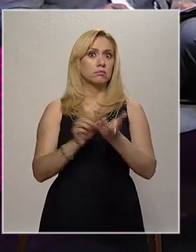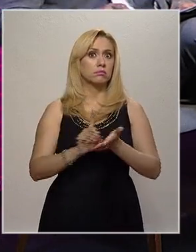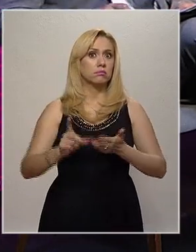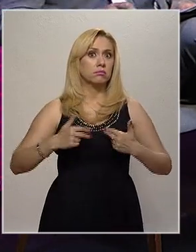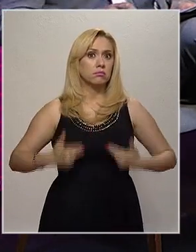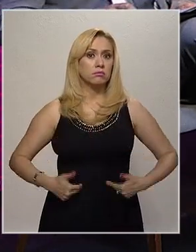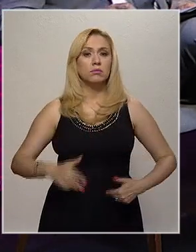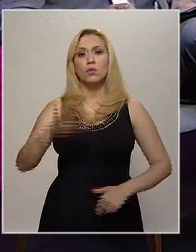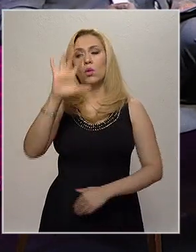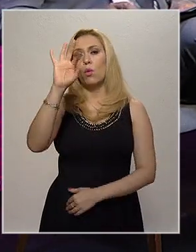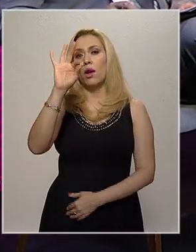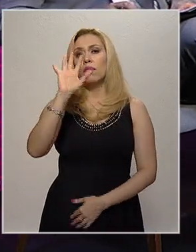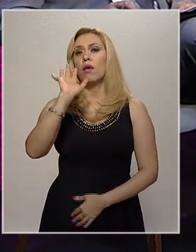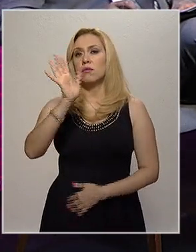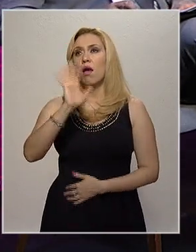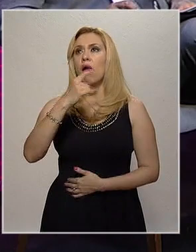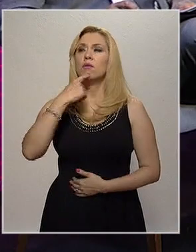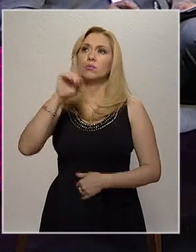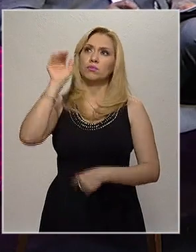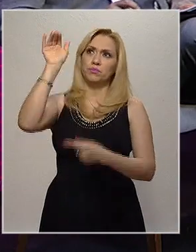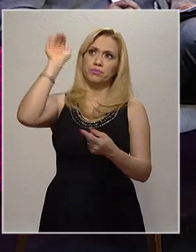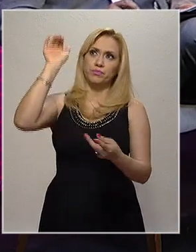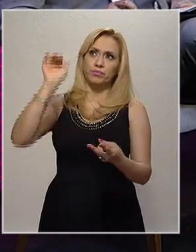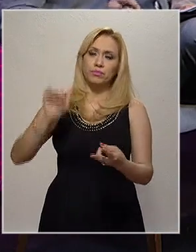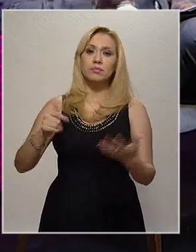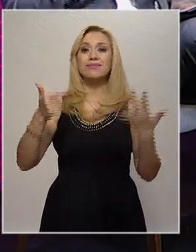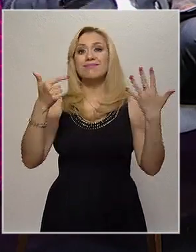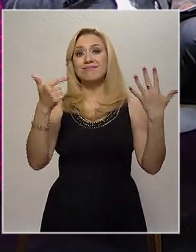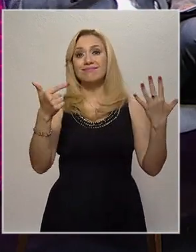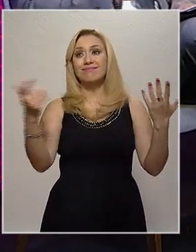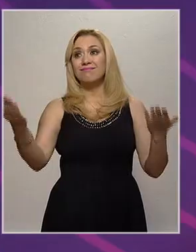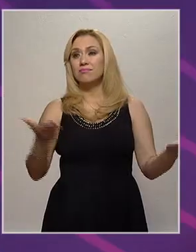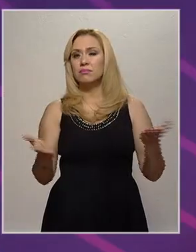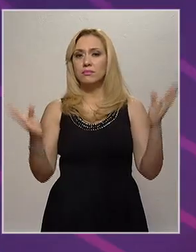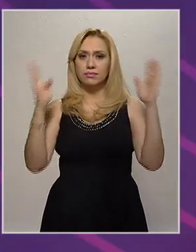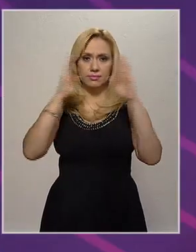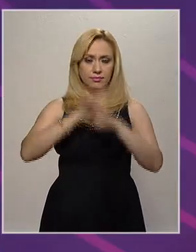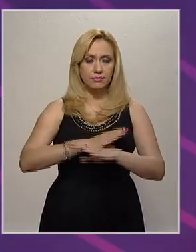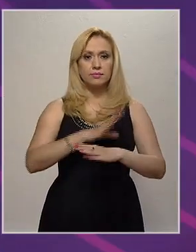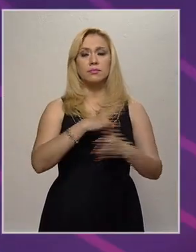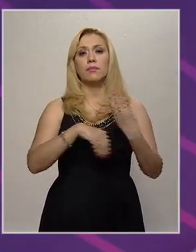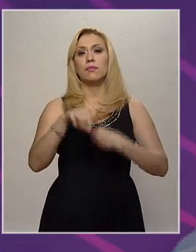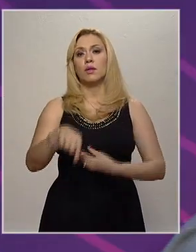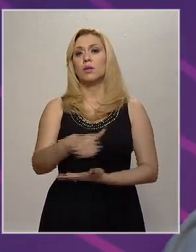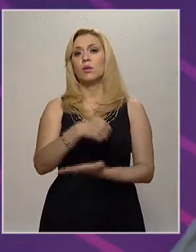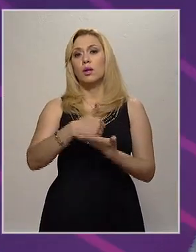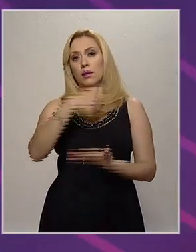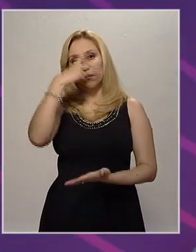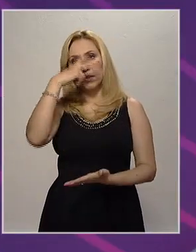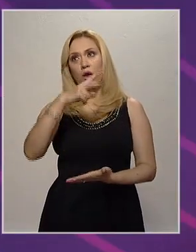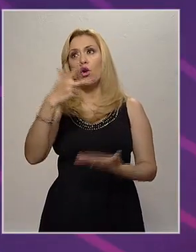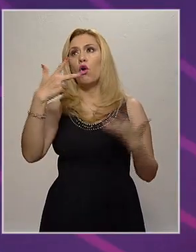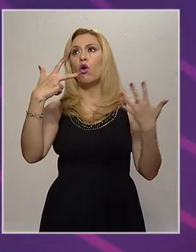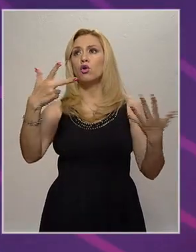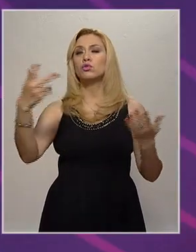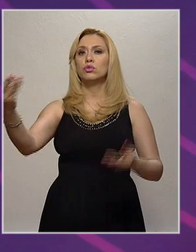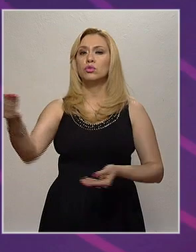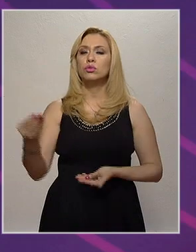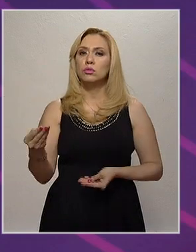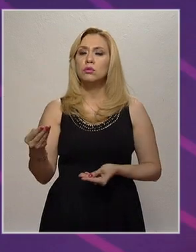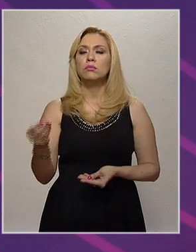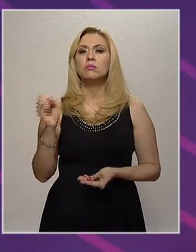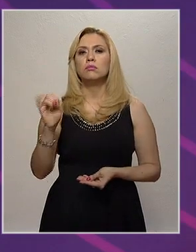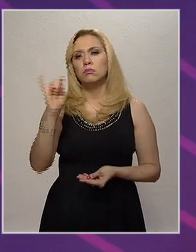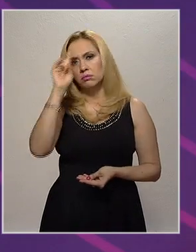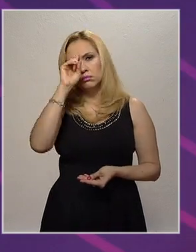concluyeron en recomendaciones y 7 de ellas en conciliaciones. Por su parte, la Comisión de la Ciudad de México ha emitido 8 instrumentos recomendatorios